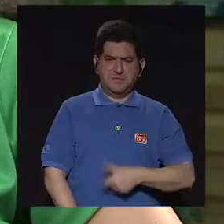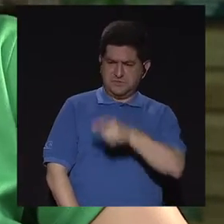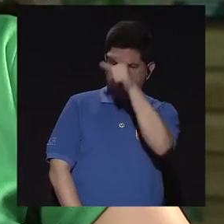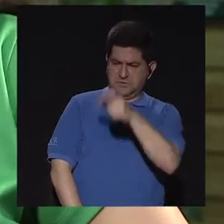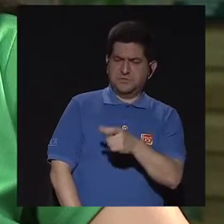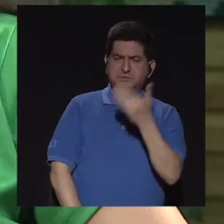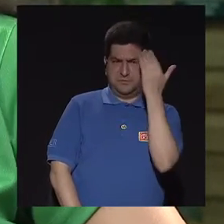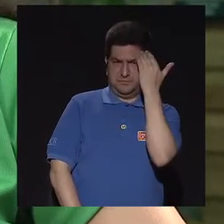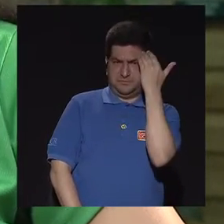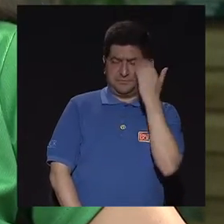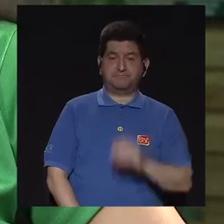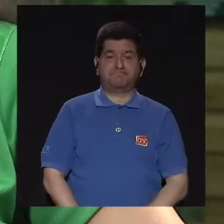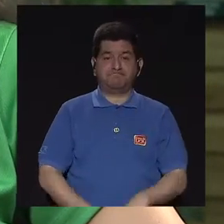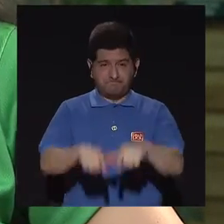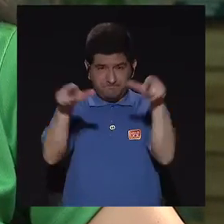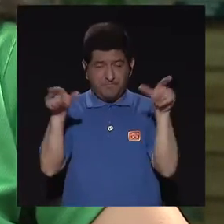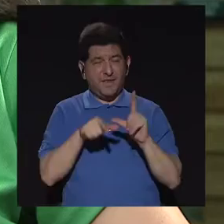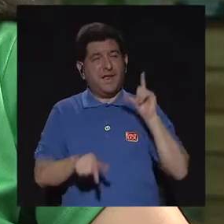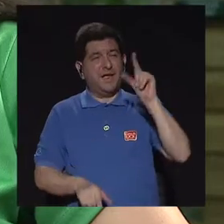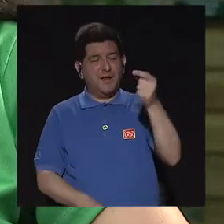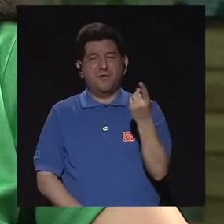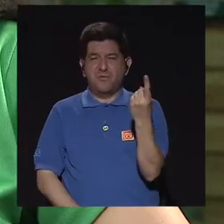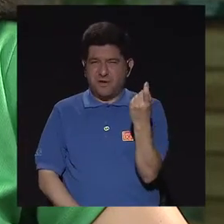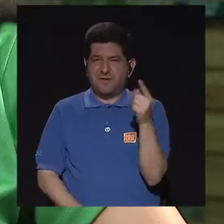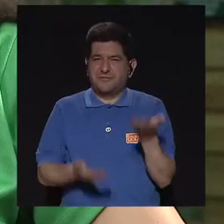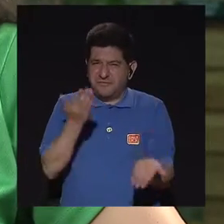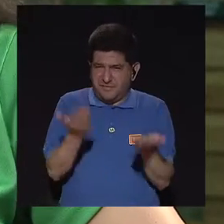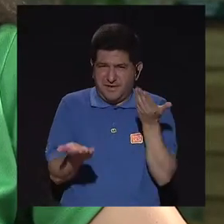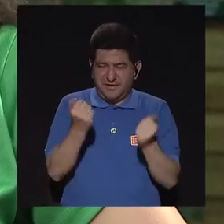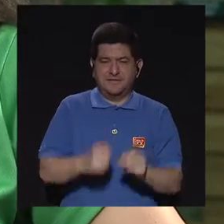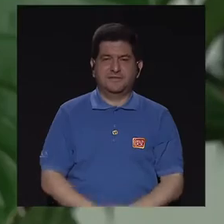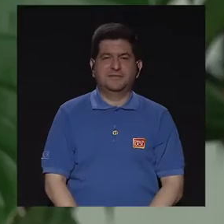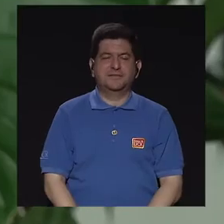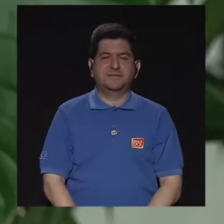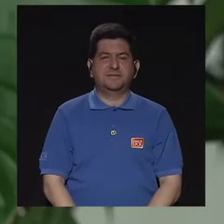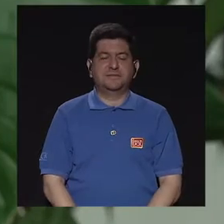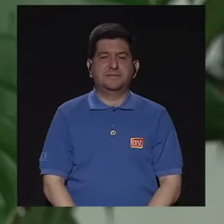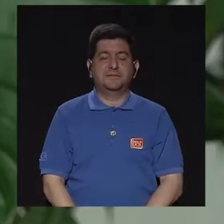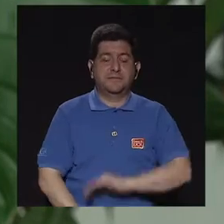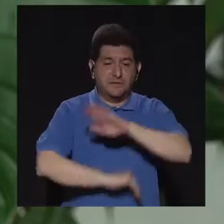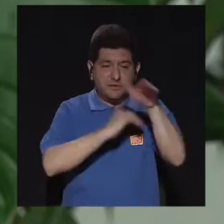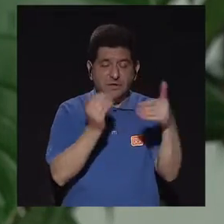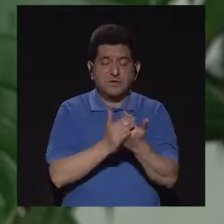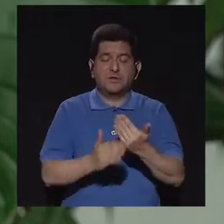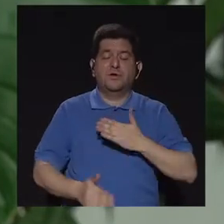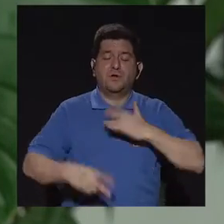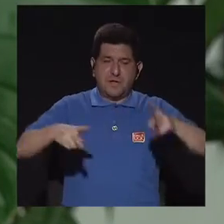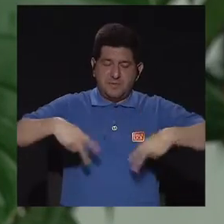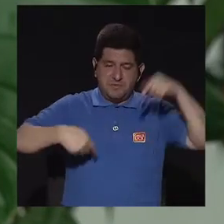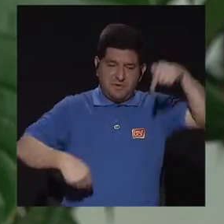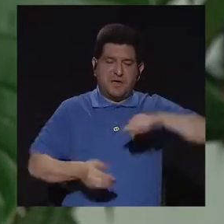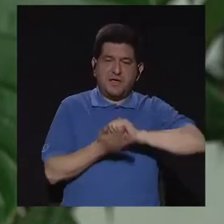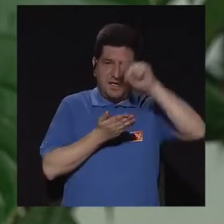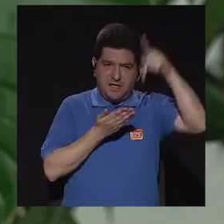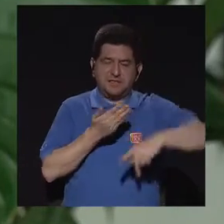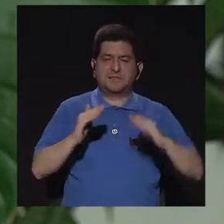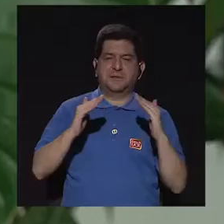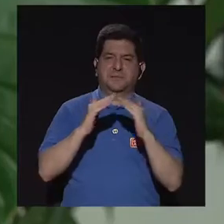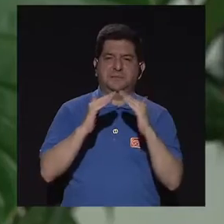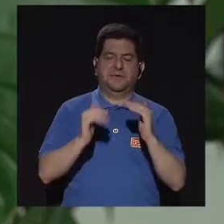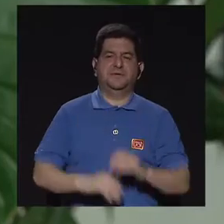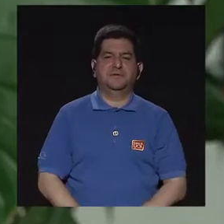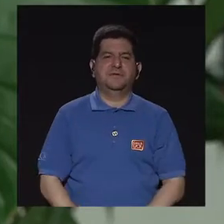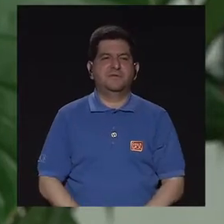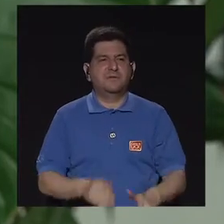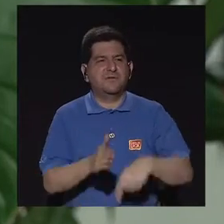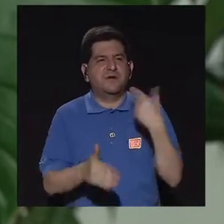mismos. Creo que en las zonas rurales sí puede hacer falta un poco esto. Yo toda mi vida he vivido de este lado de Cedros, de Montes de Oca, y